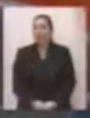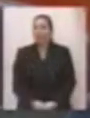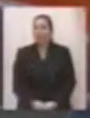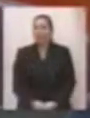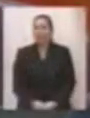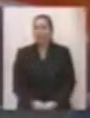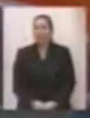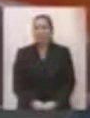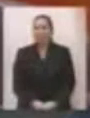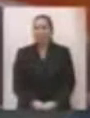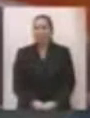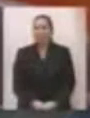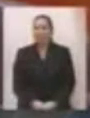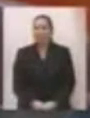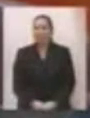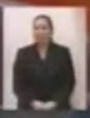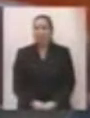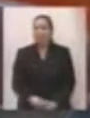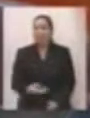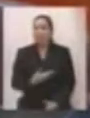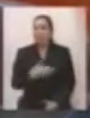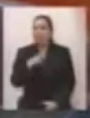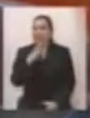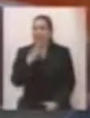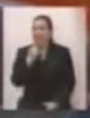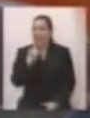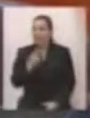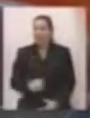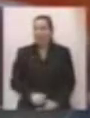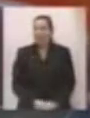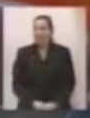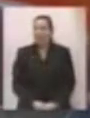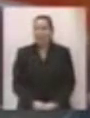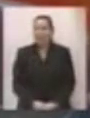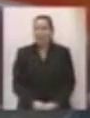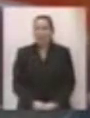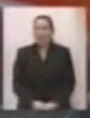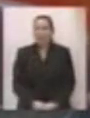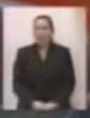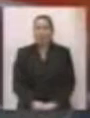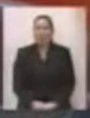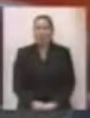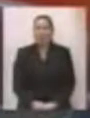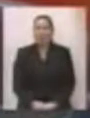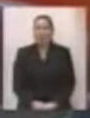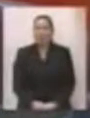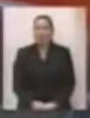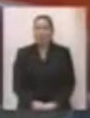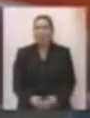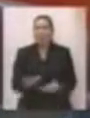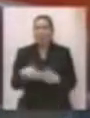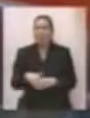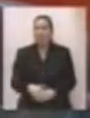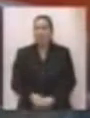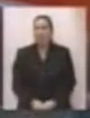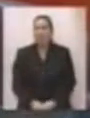Y me permito sugerir a la presidenta de la Comisión de la Mujer, no sé si estará por allí y me estará escuchando, que pueda incluir